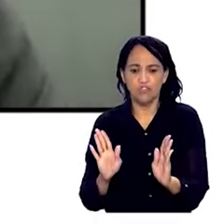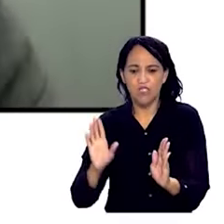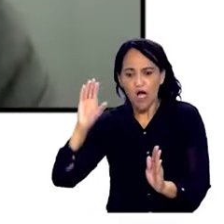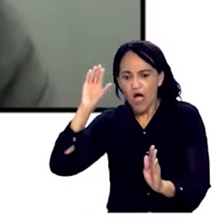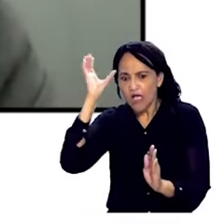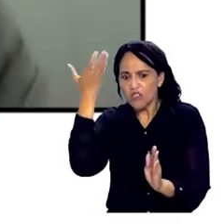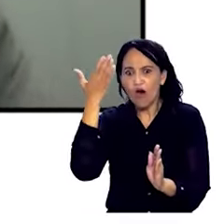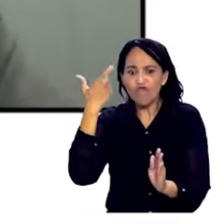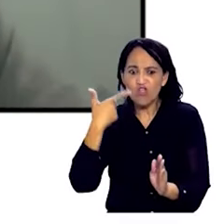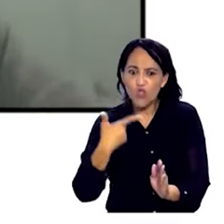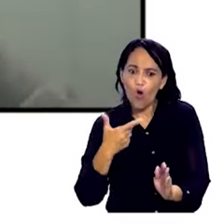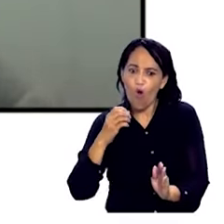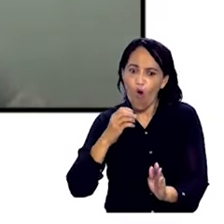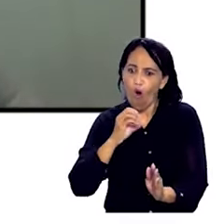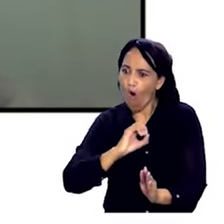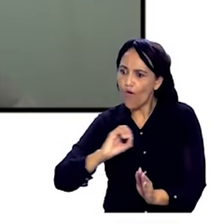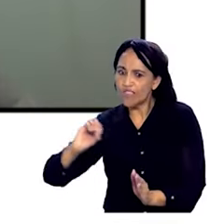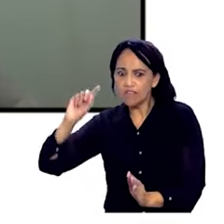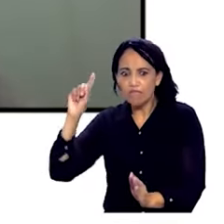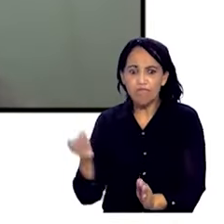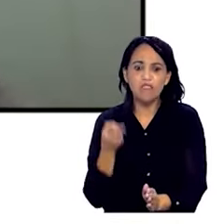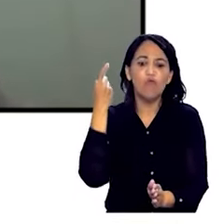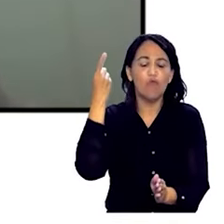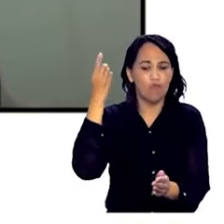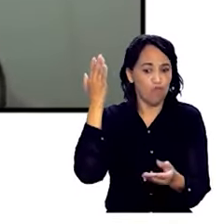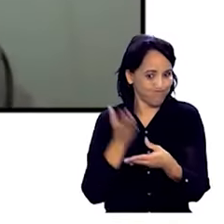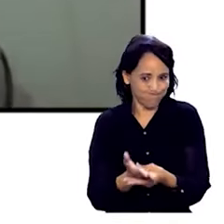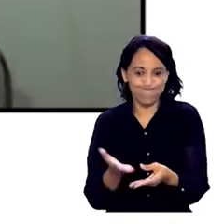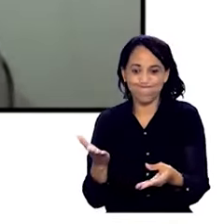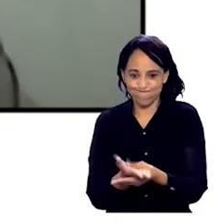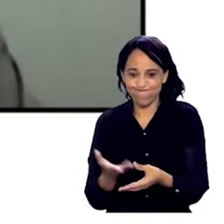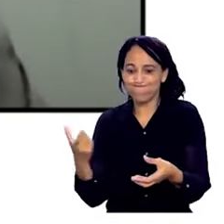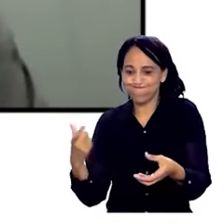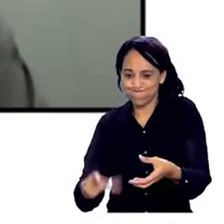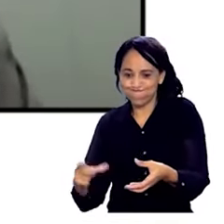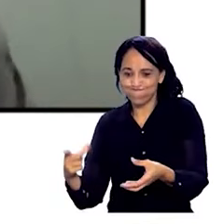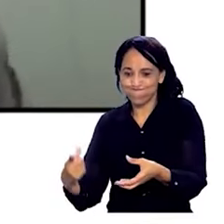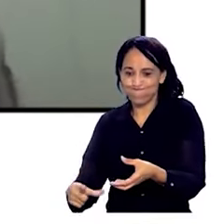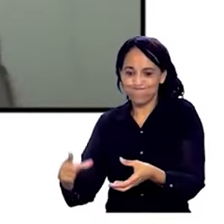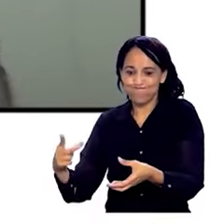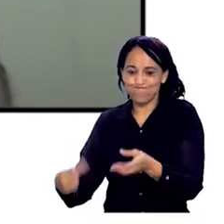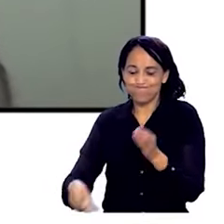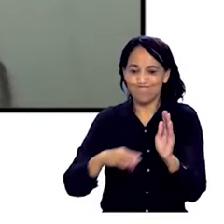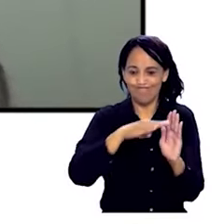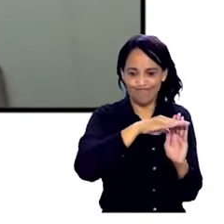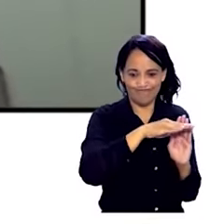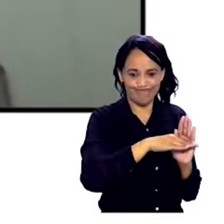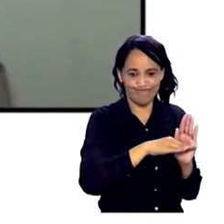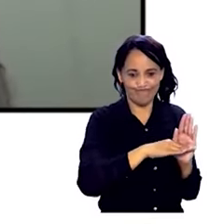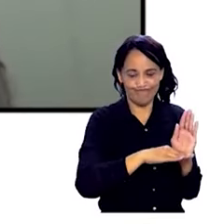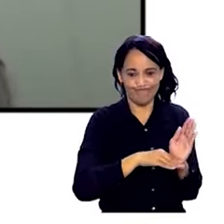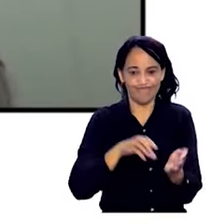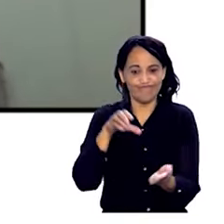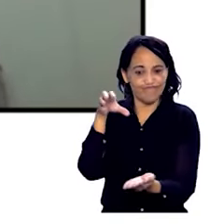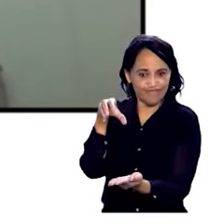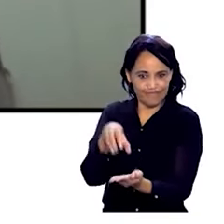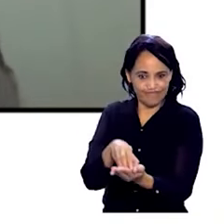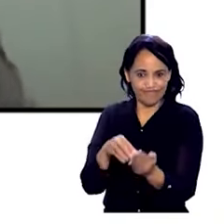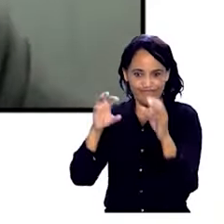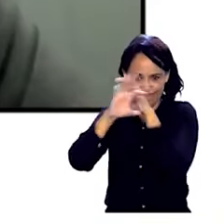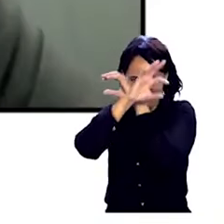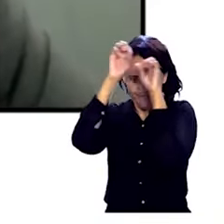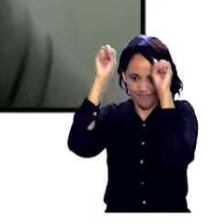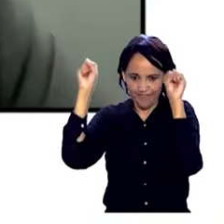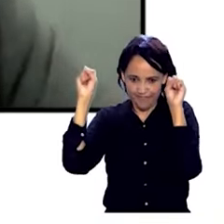de repetitiv en la agenda de la corte Suprema hace rato que vengo diciendo que la corte